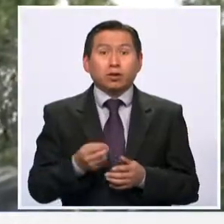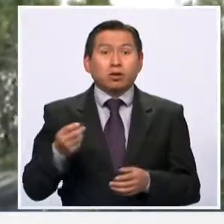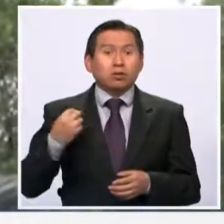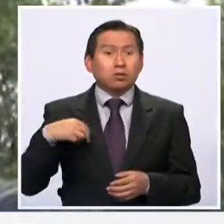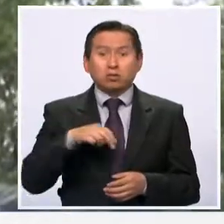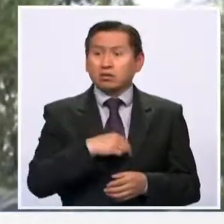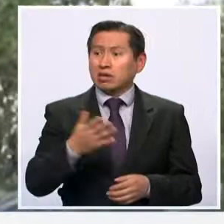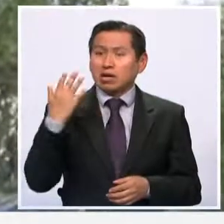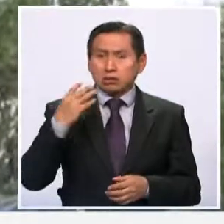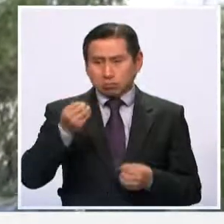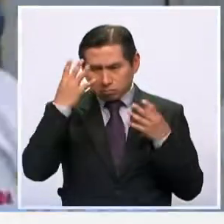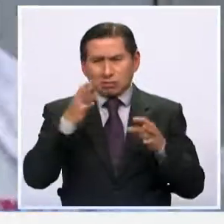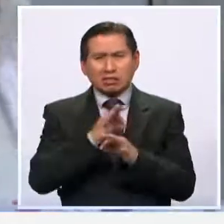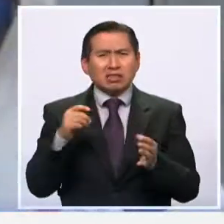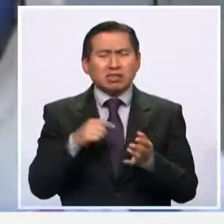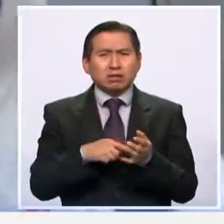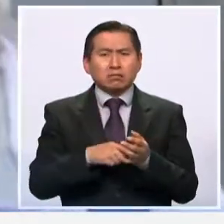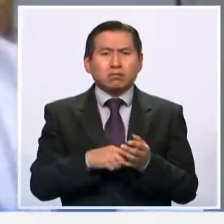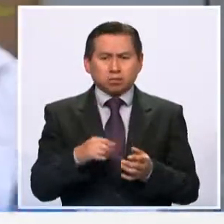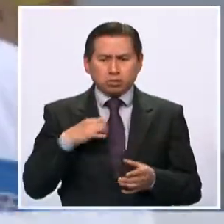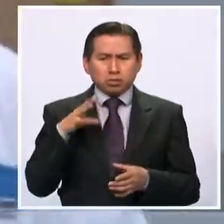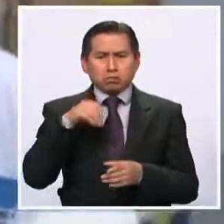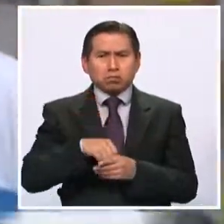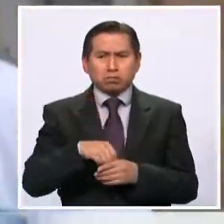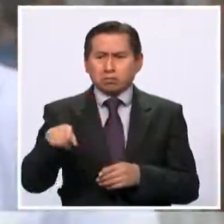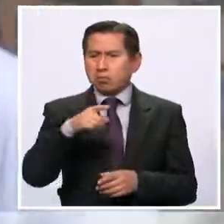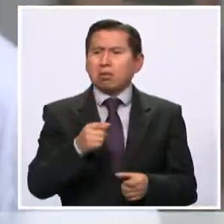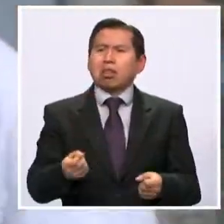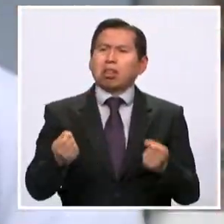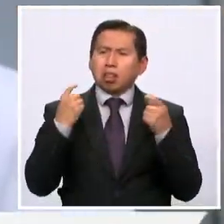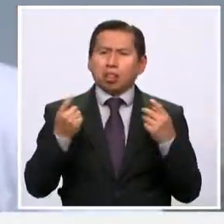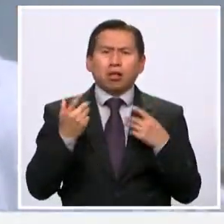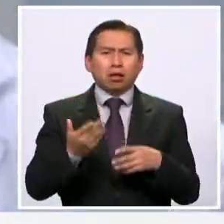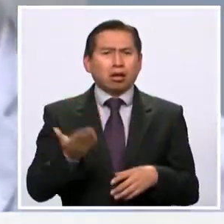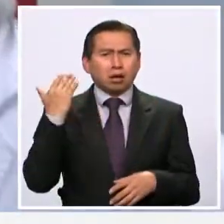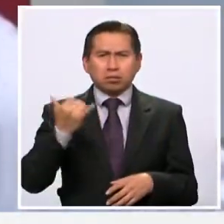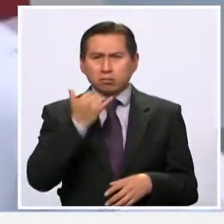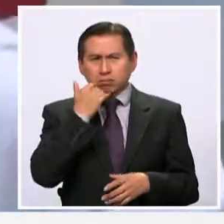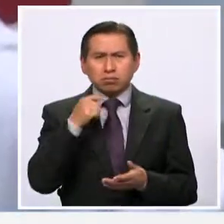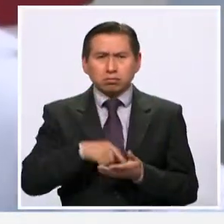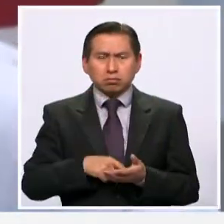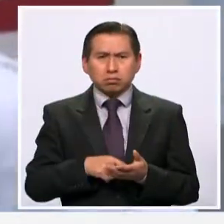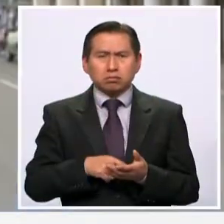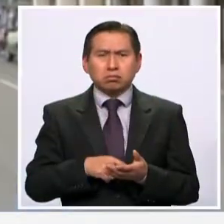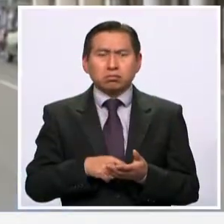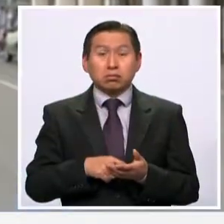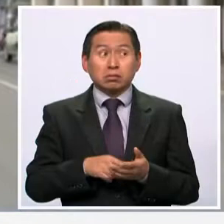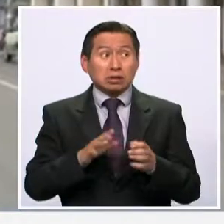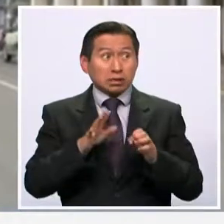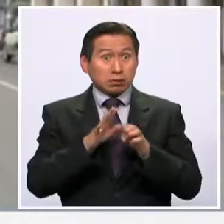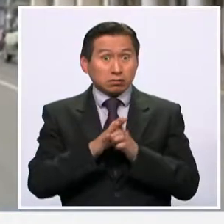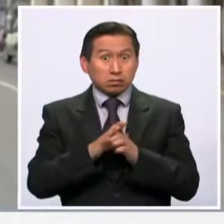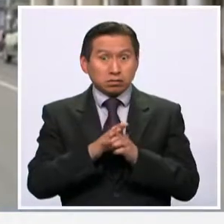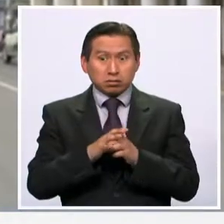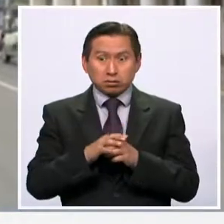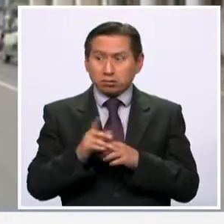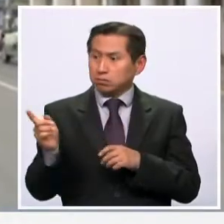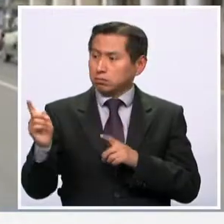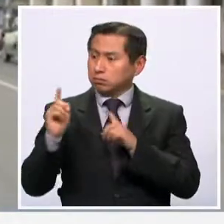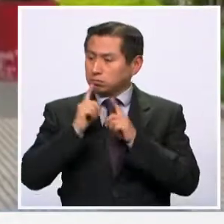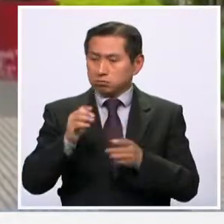caso, me incluyo yo, no hicimos caso en el momento cuando se dictó el